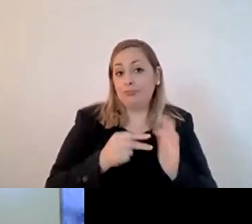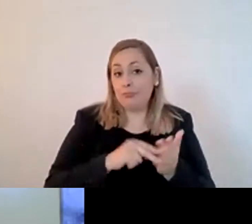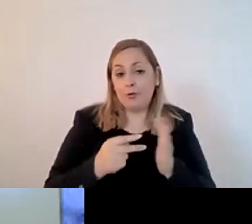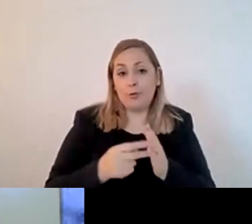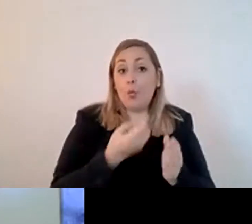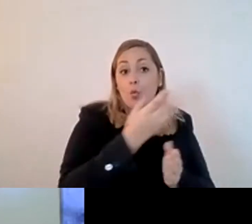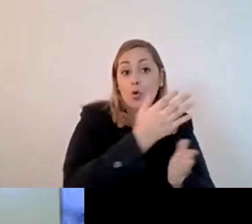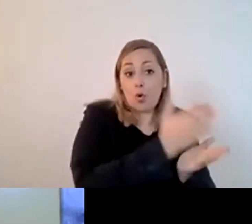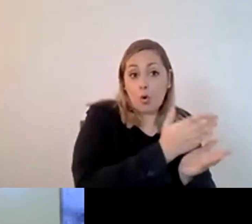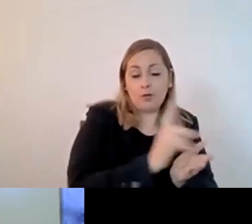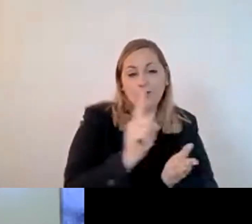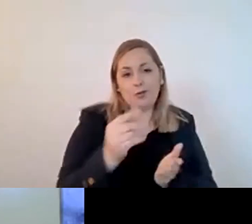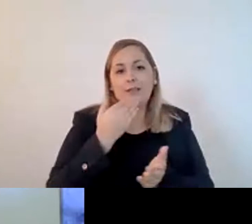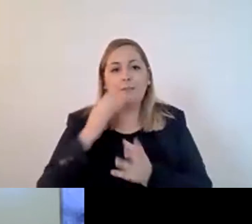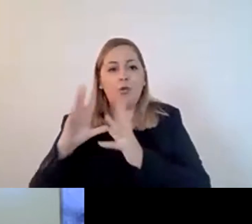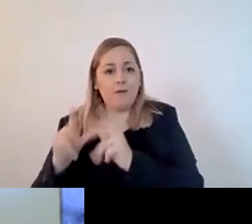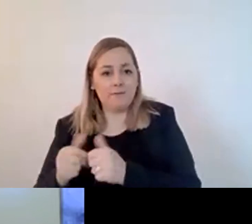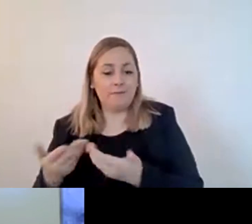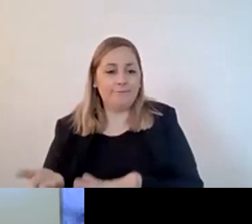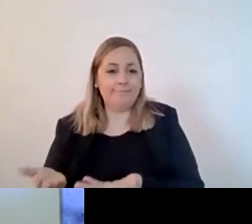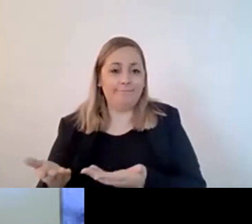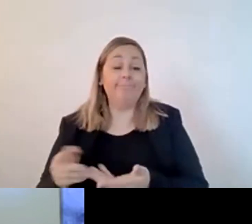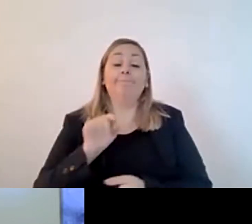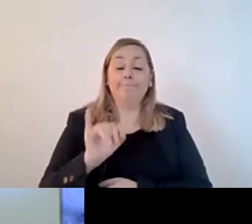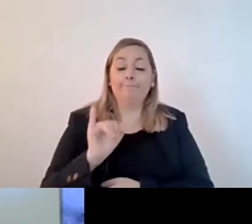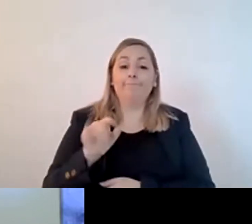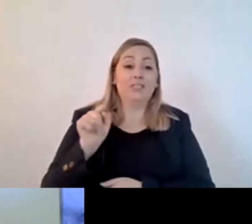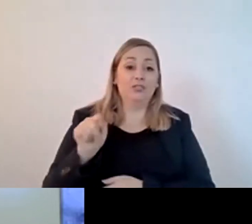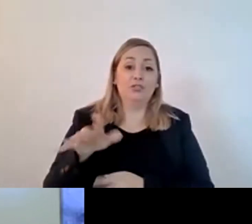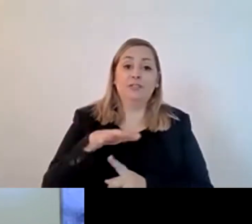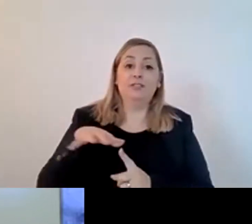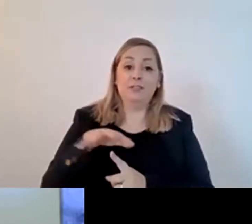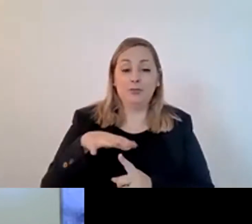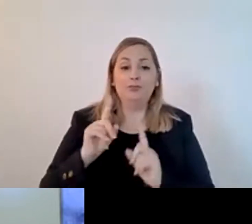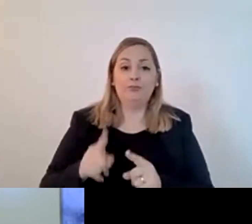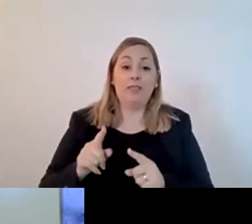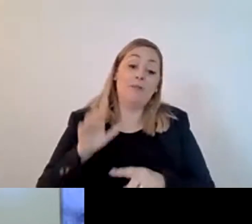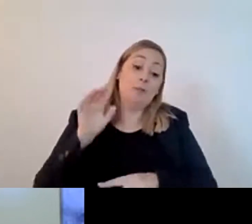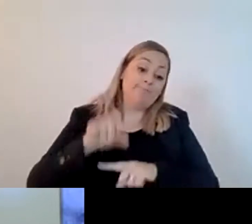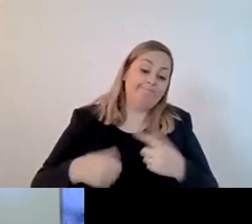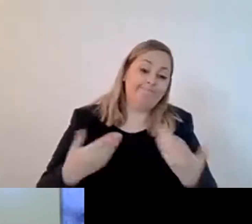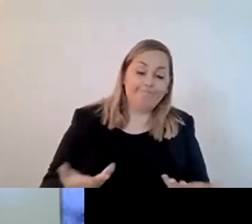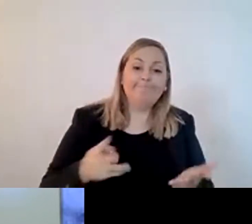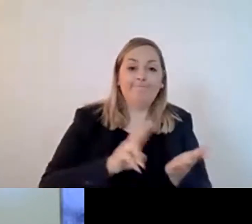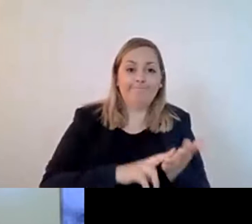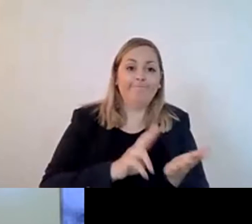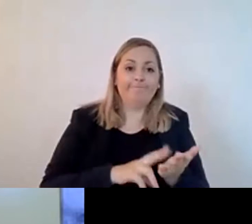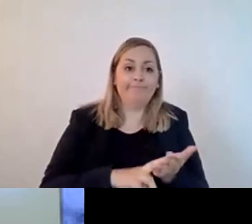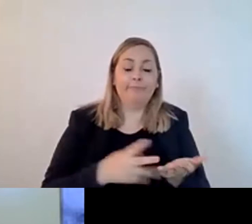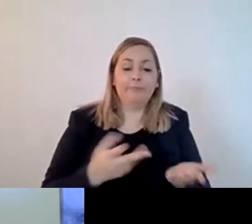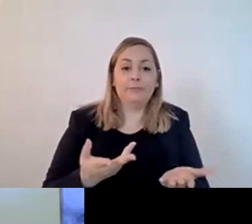el colegio, sino también con la familia. Y eso es una situación que debemos aceptar, ser realistas,